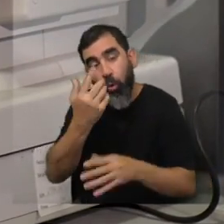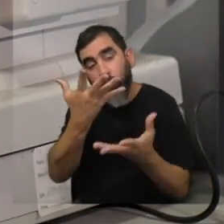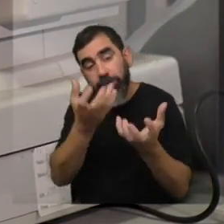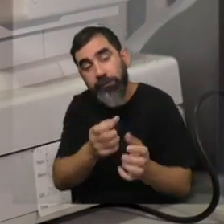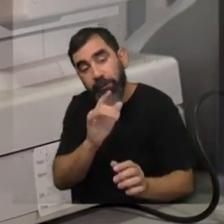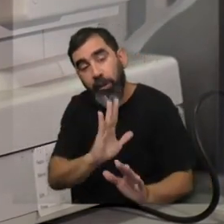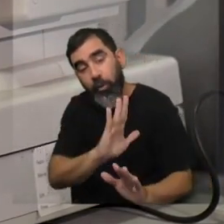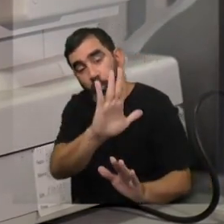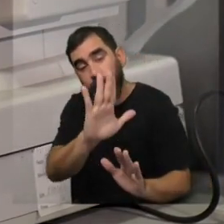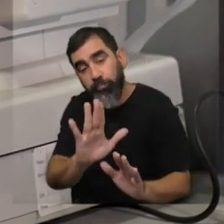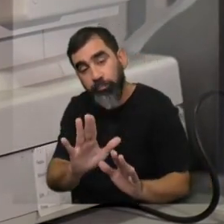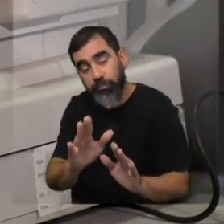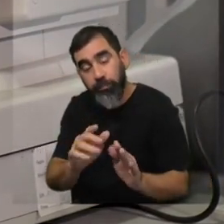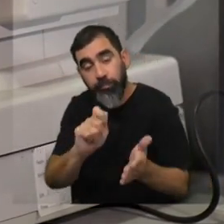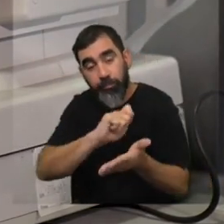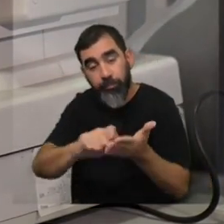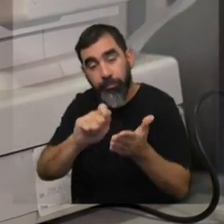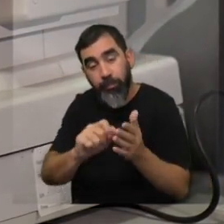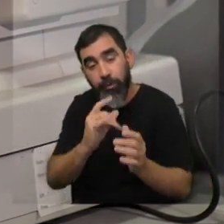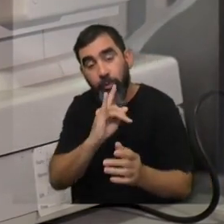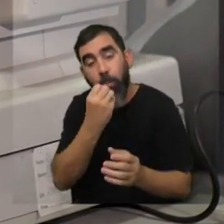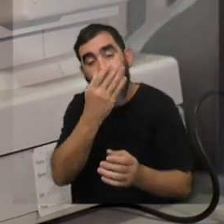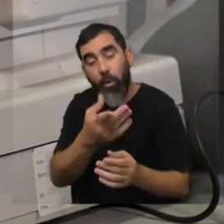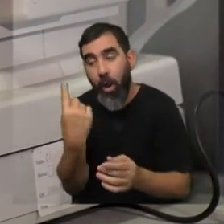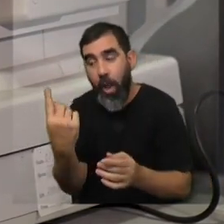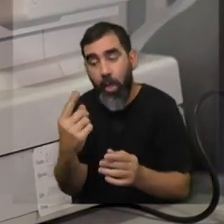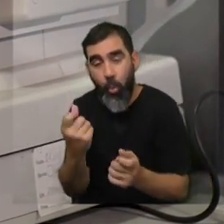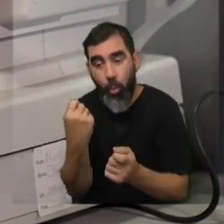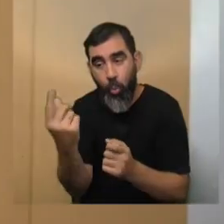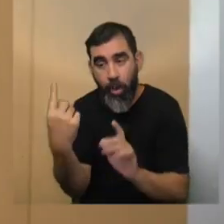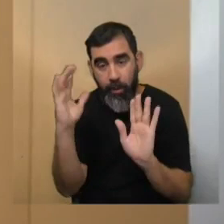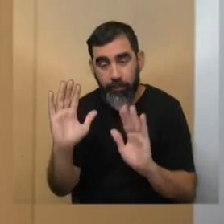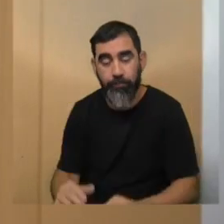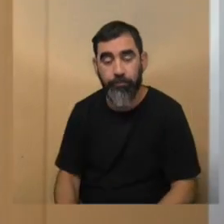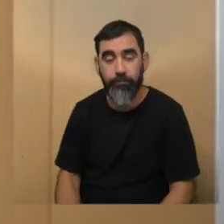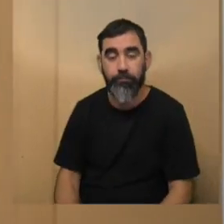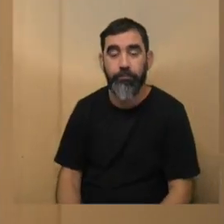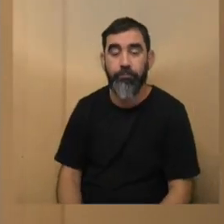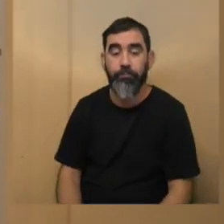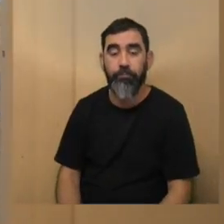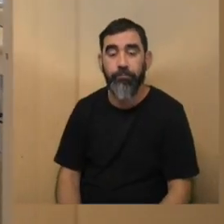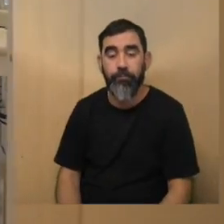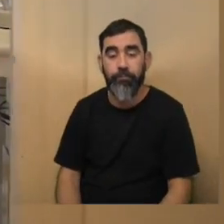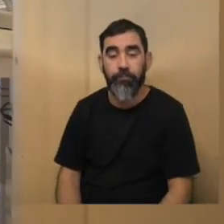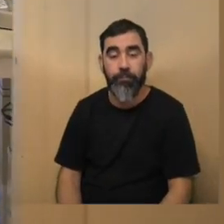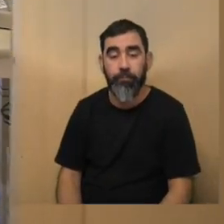persona le vamos a prescribir la que sea más adecuada para ese caso.